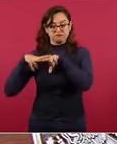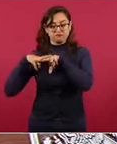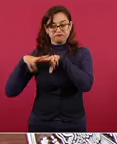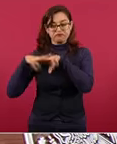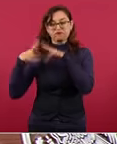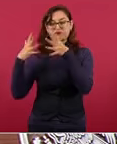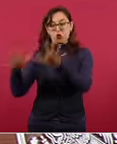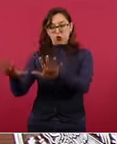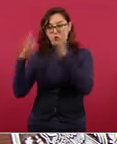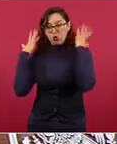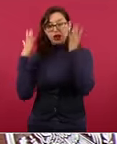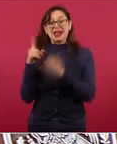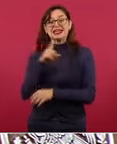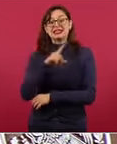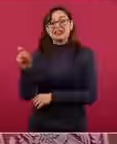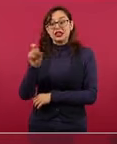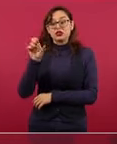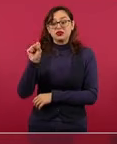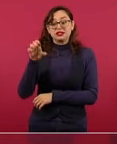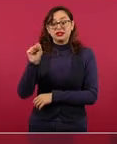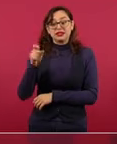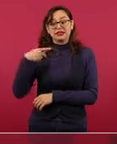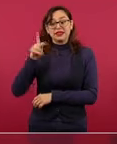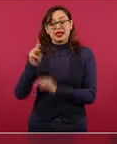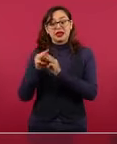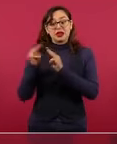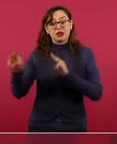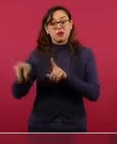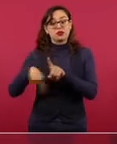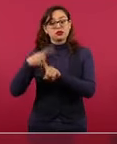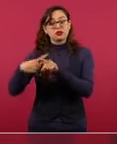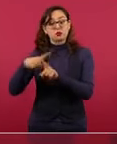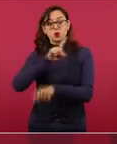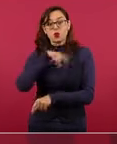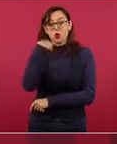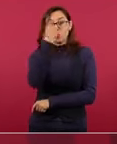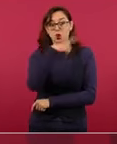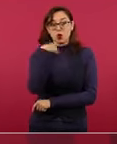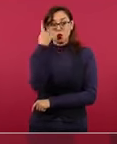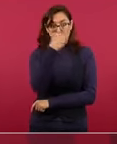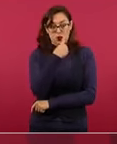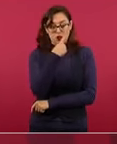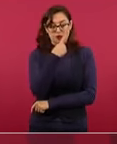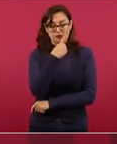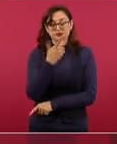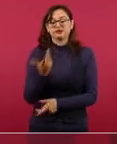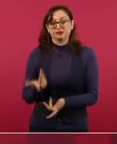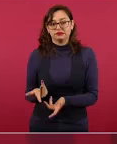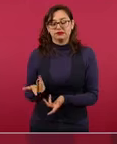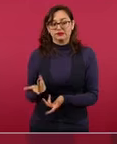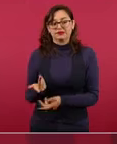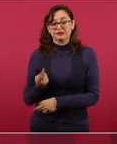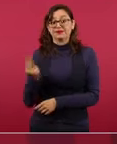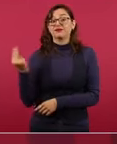en 160 kilómetros por hora entonces requiere